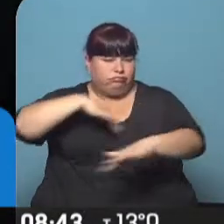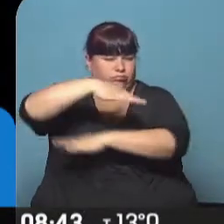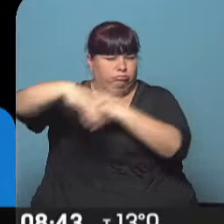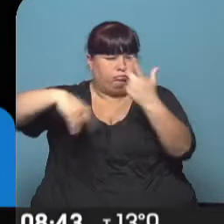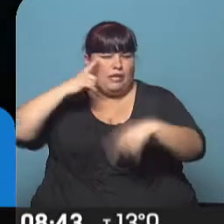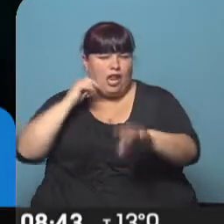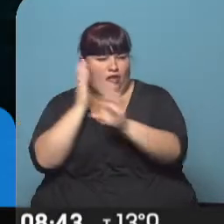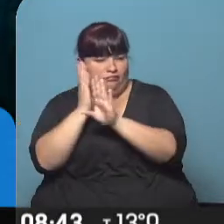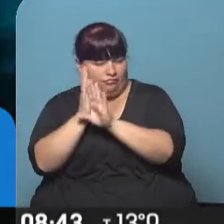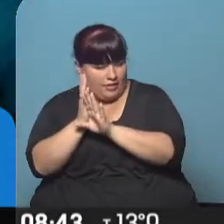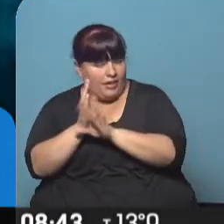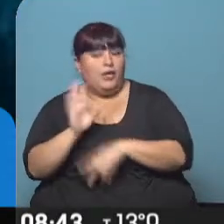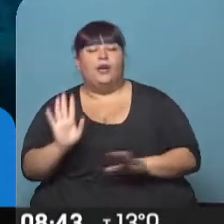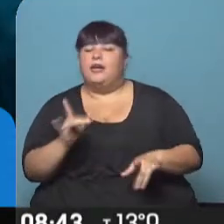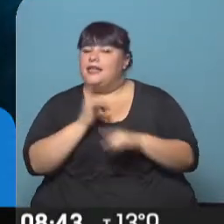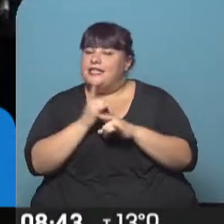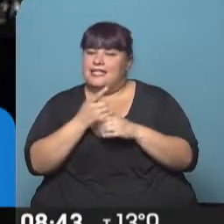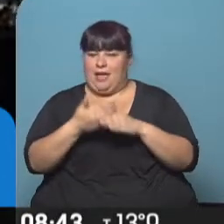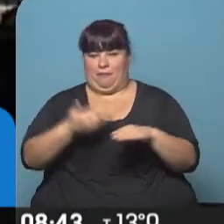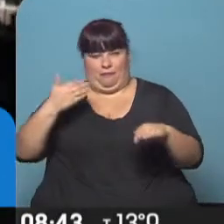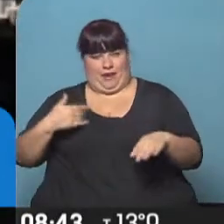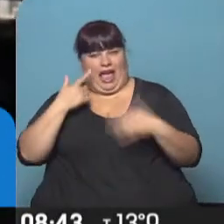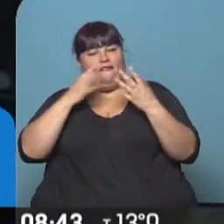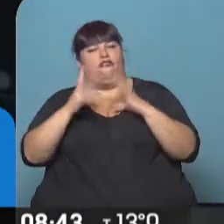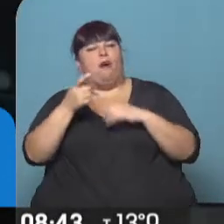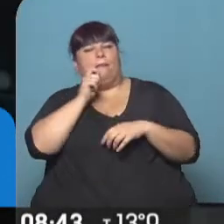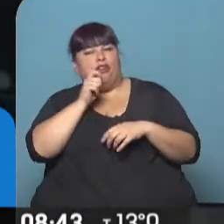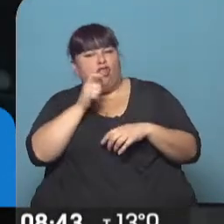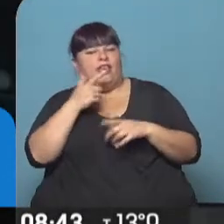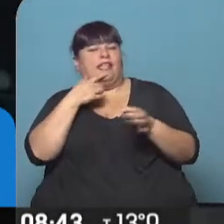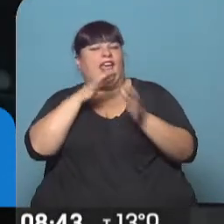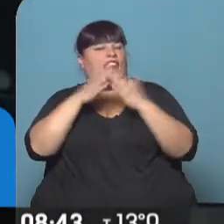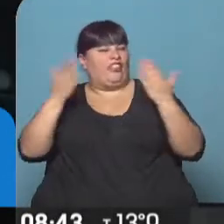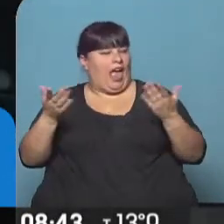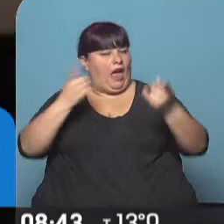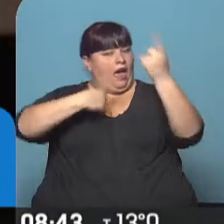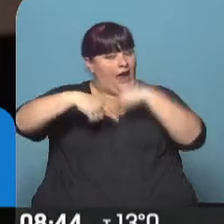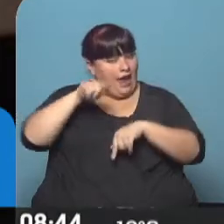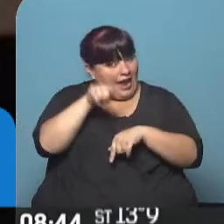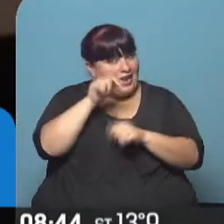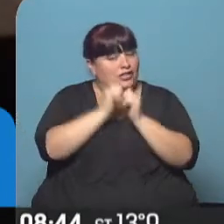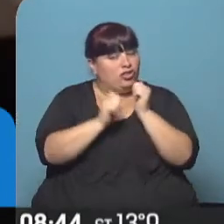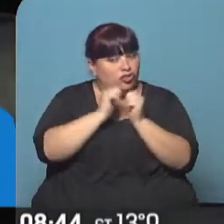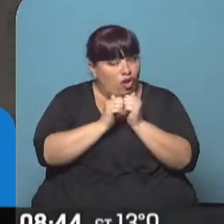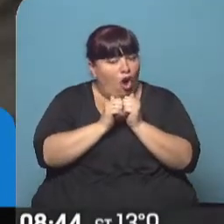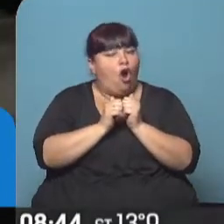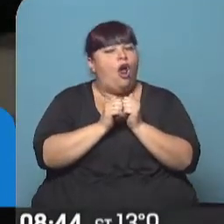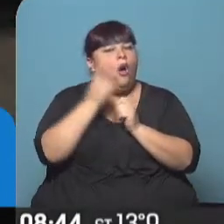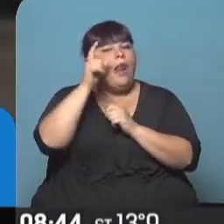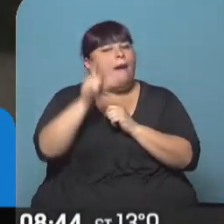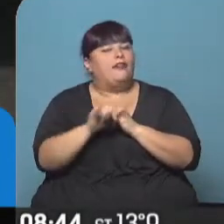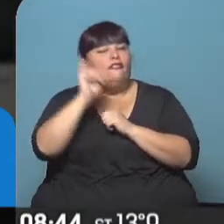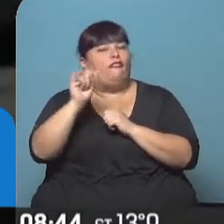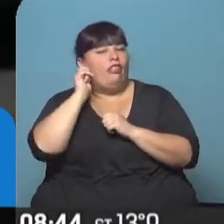de espionaje. Bueno, siempre lo vimos desde el lado de los periodistas, desde el lado del diario, pero en esa historia hubo un informante